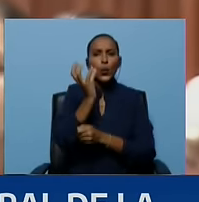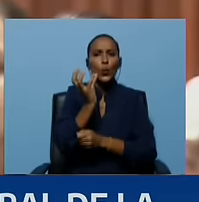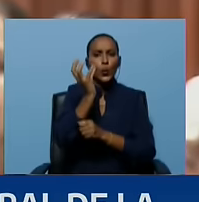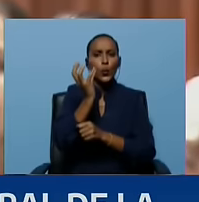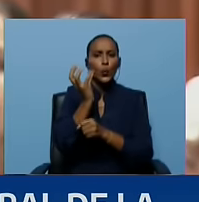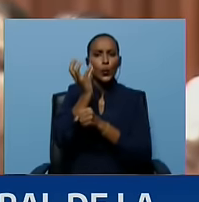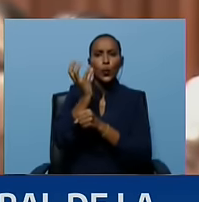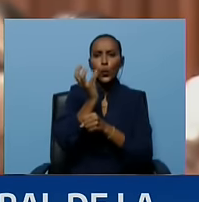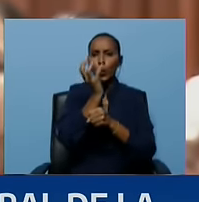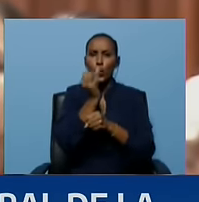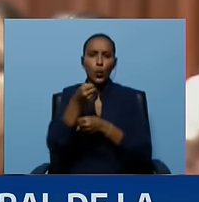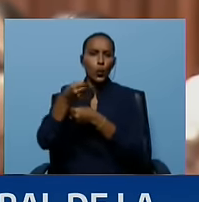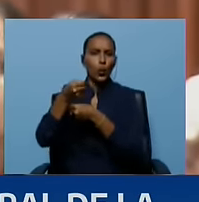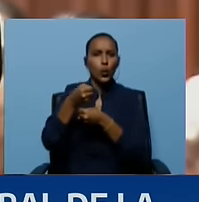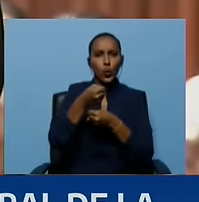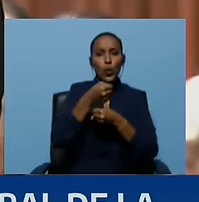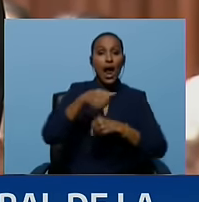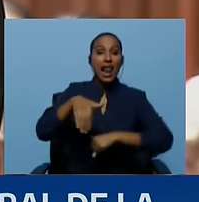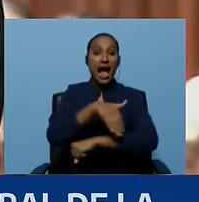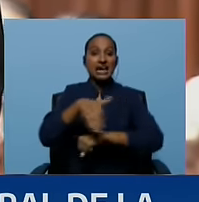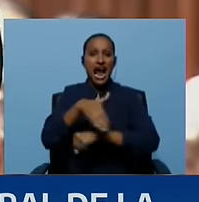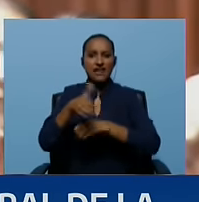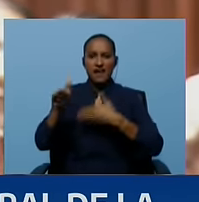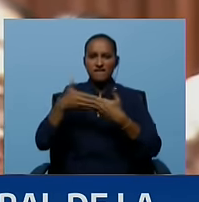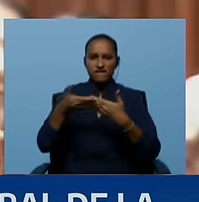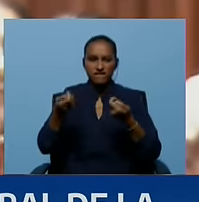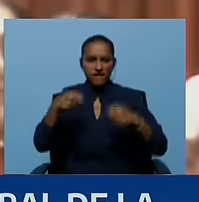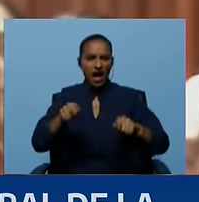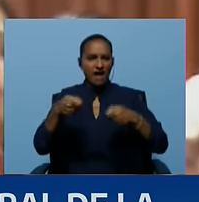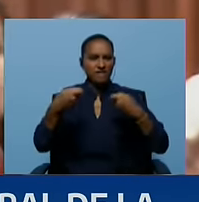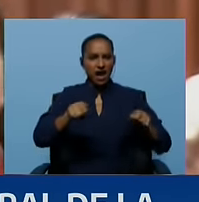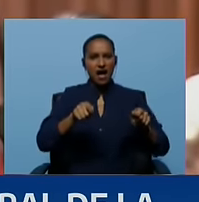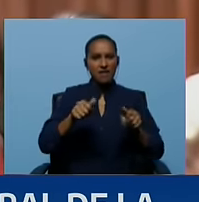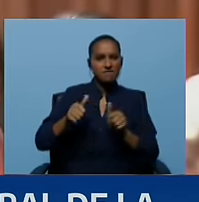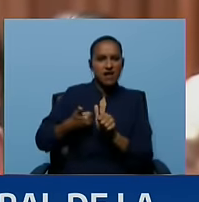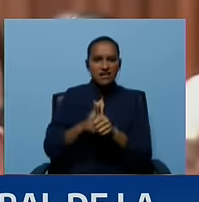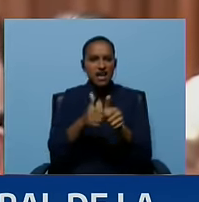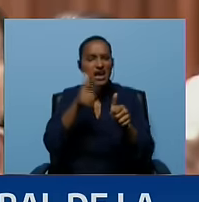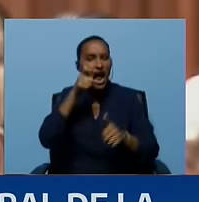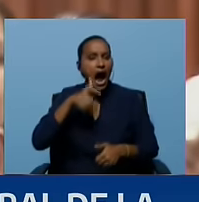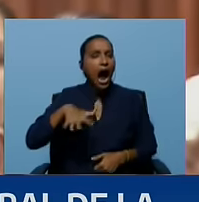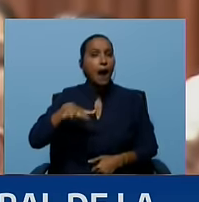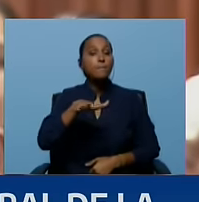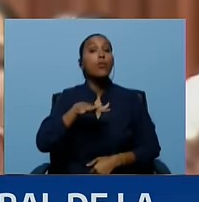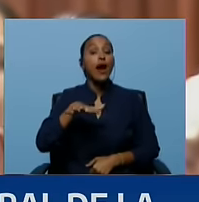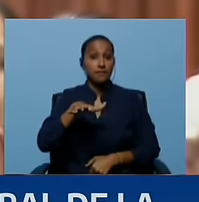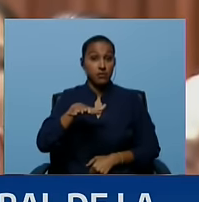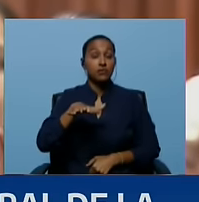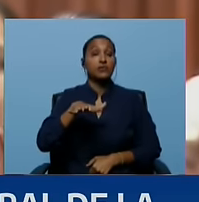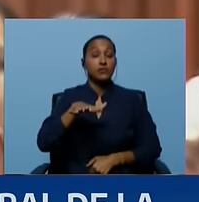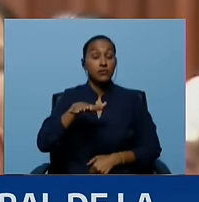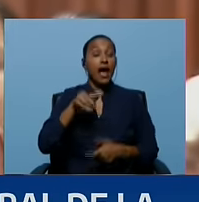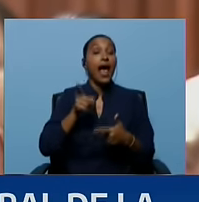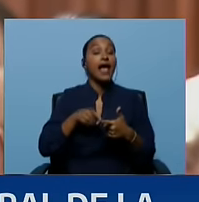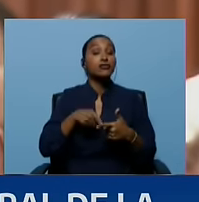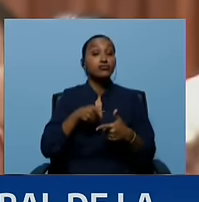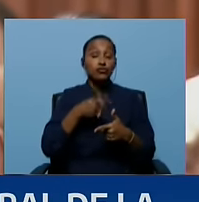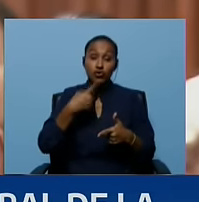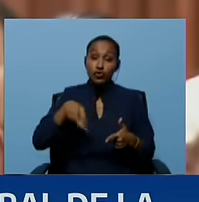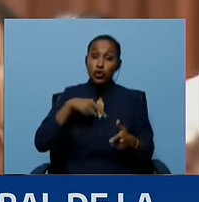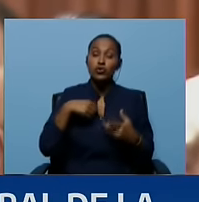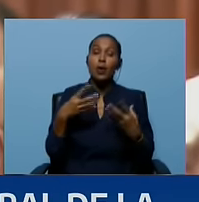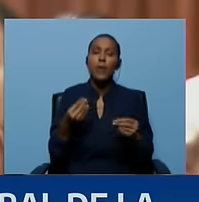cerraban las calles, perseguían a nuestro pueblo. Y estuvimos en esa batalla junto